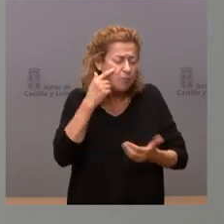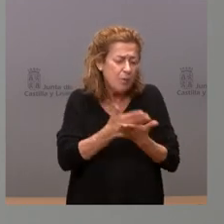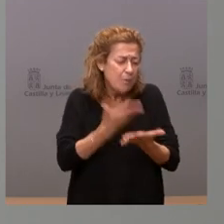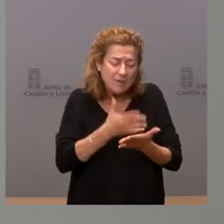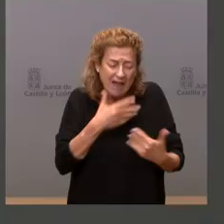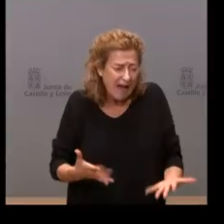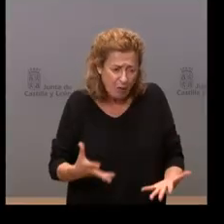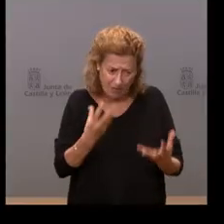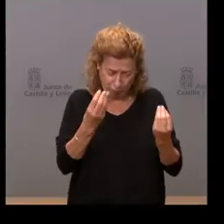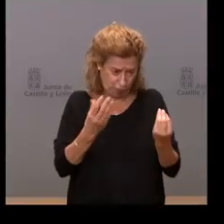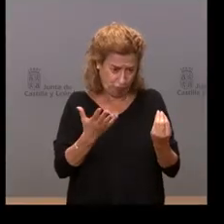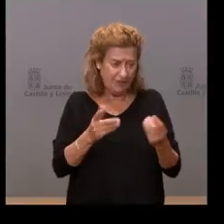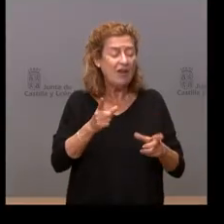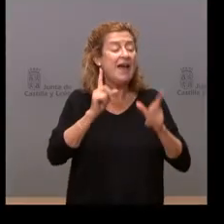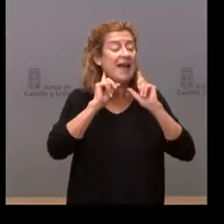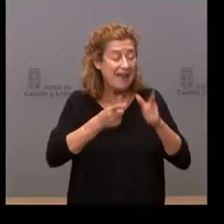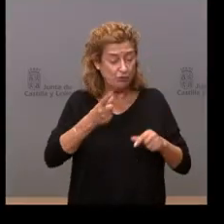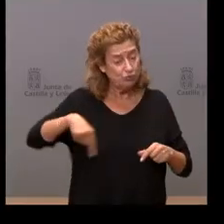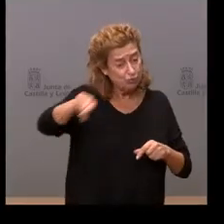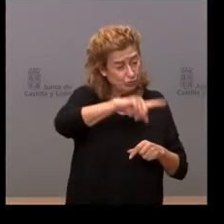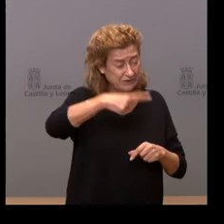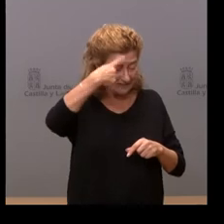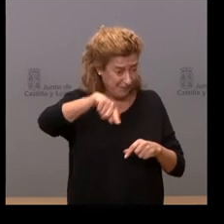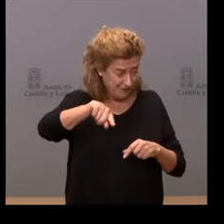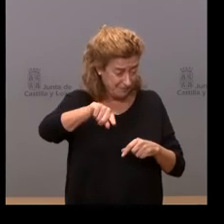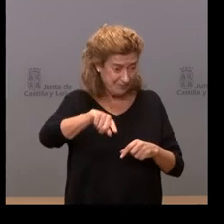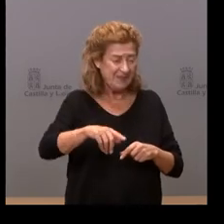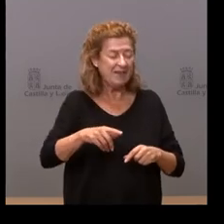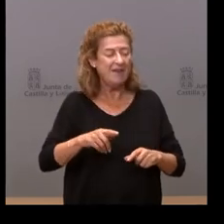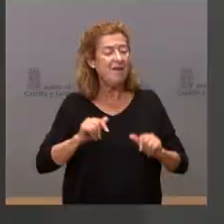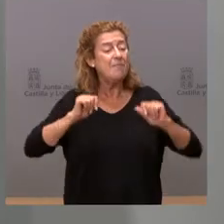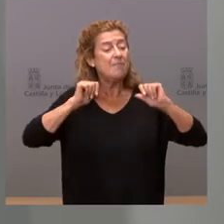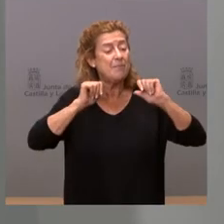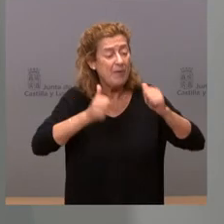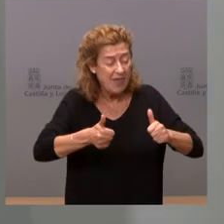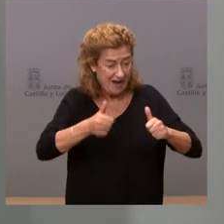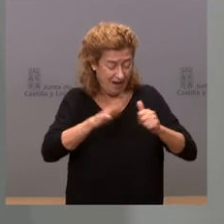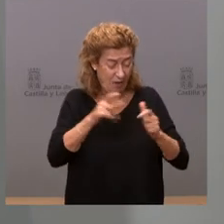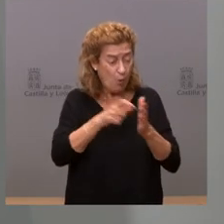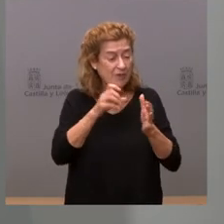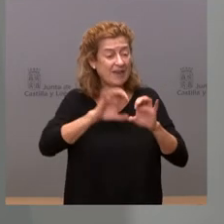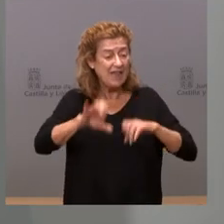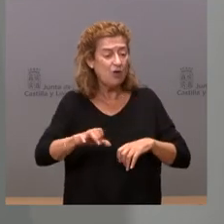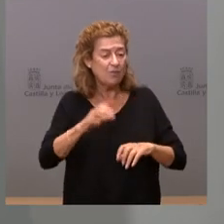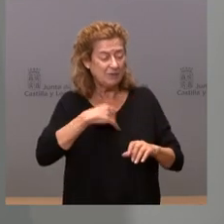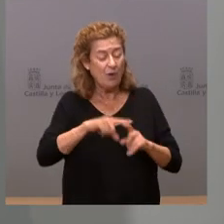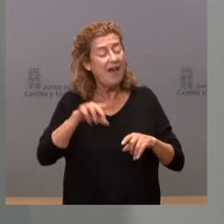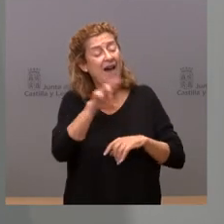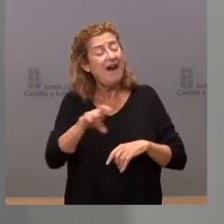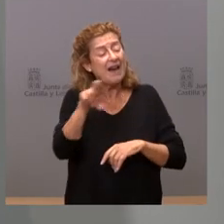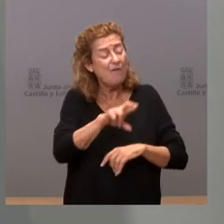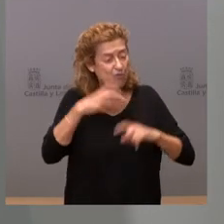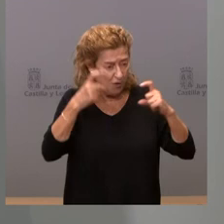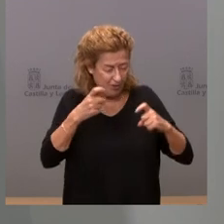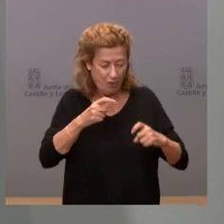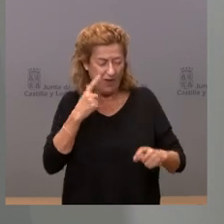en todo caso saber ustedes que la iniciativa de acción de la junta de castilla y león pasa por tres elementos el refuerzo de